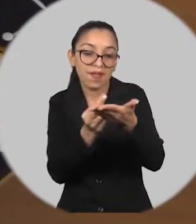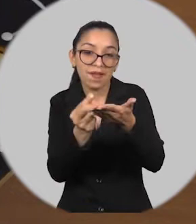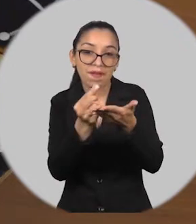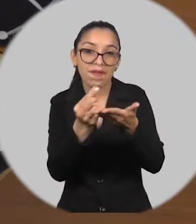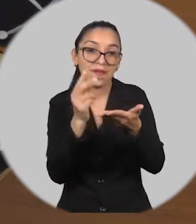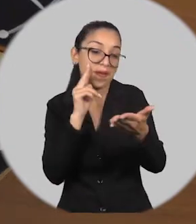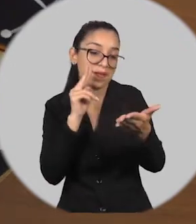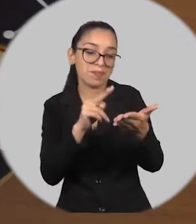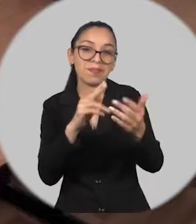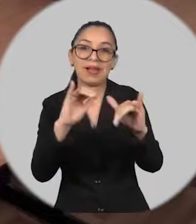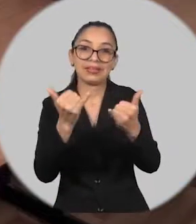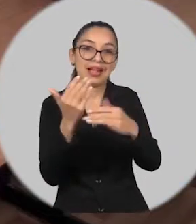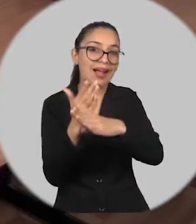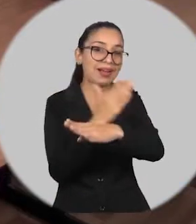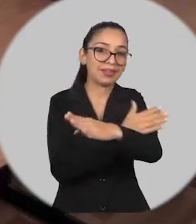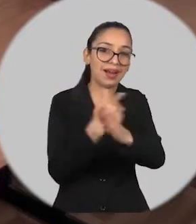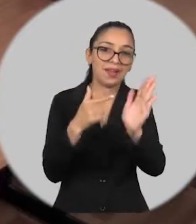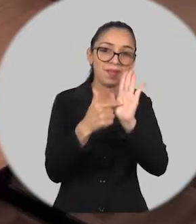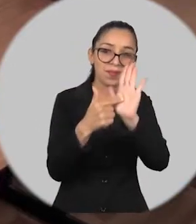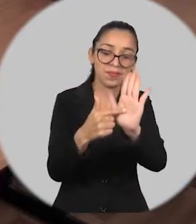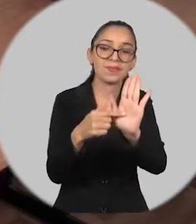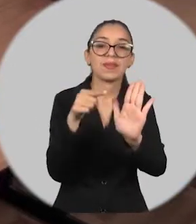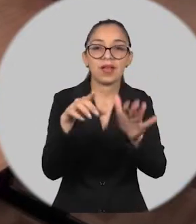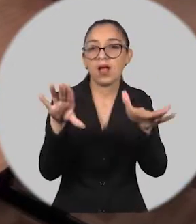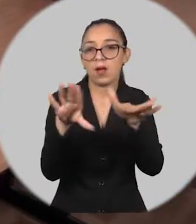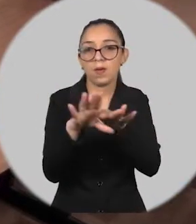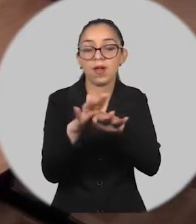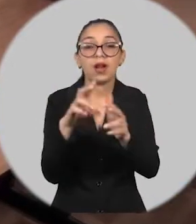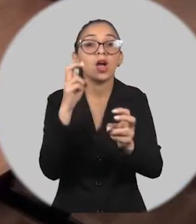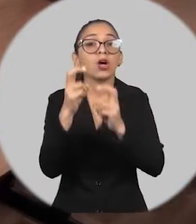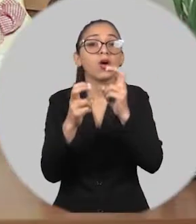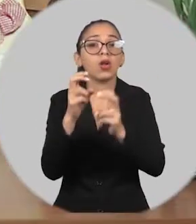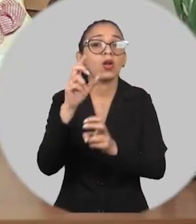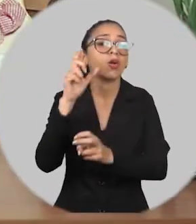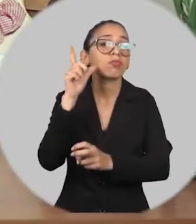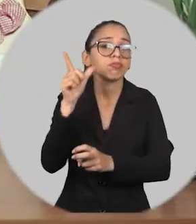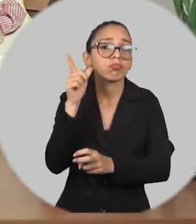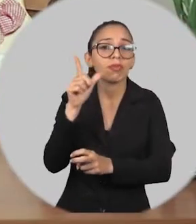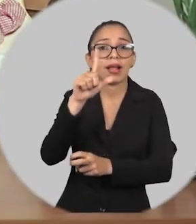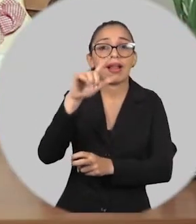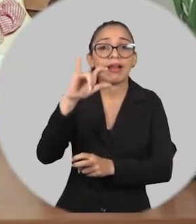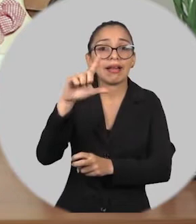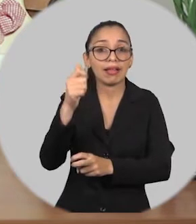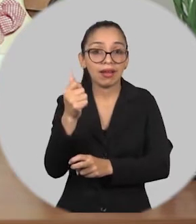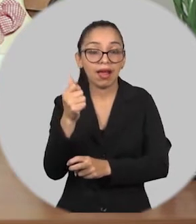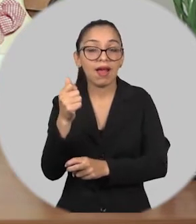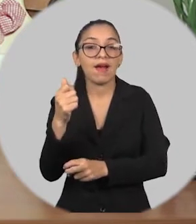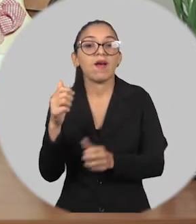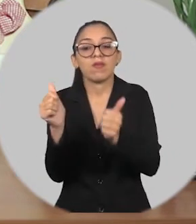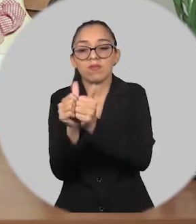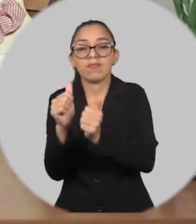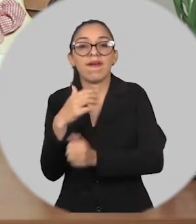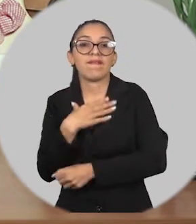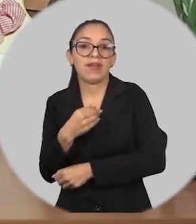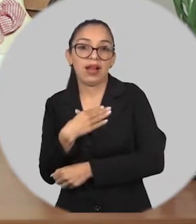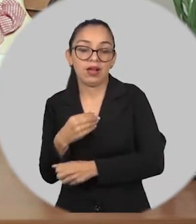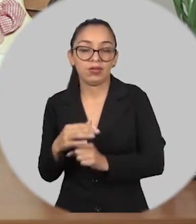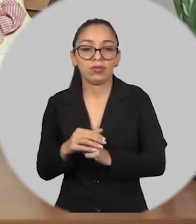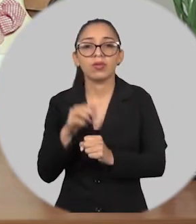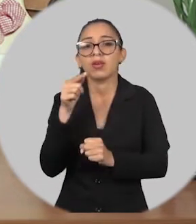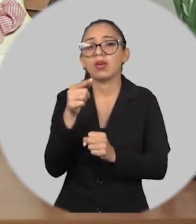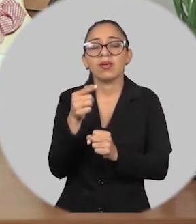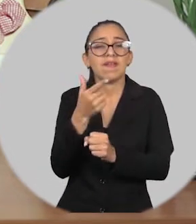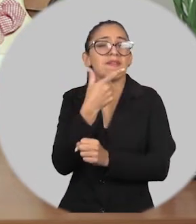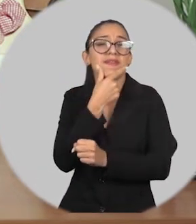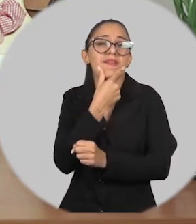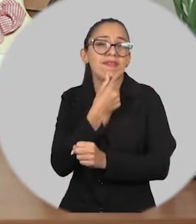terminado. Vamos a usar un color púrpura y el blanco que ya tengo acá. Es una rosita súper suelta, no tiene